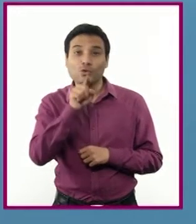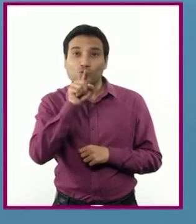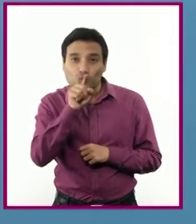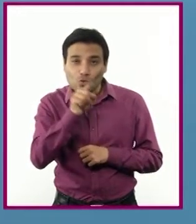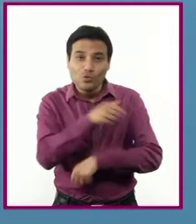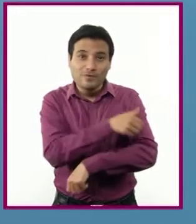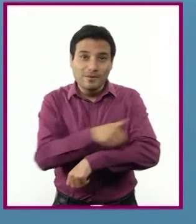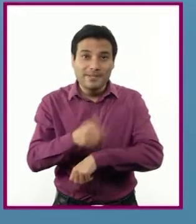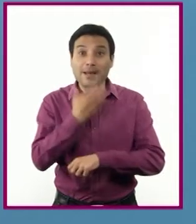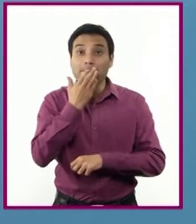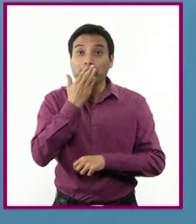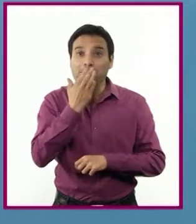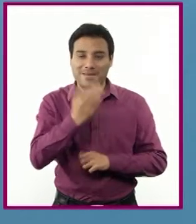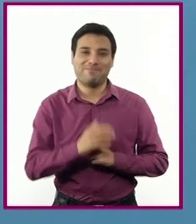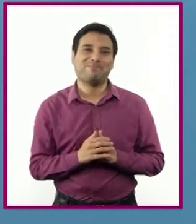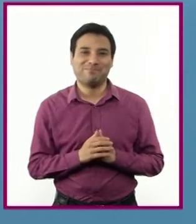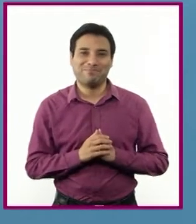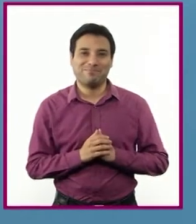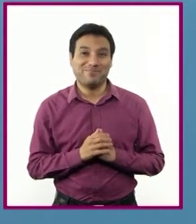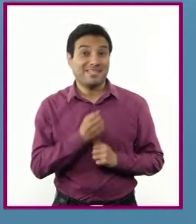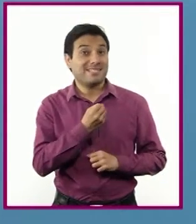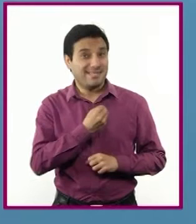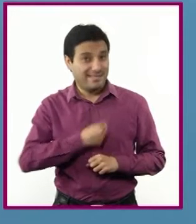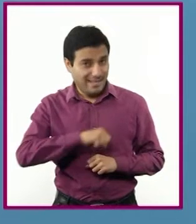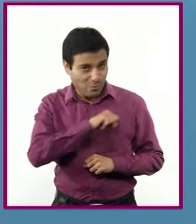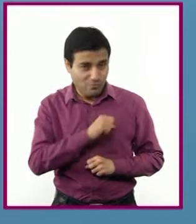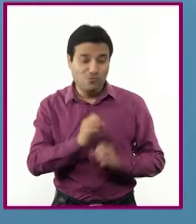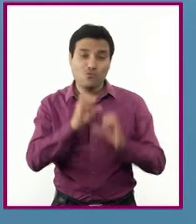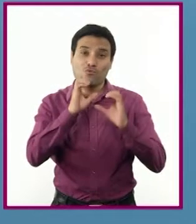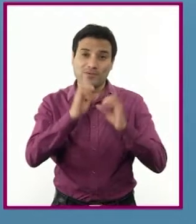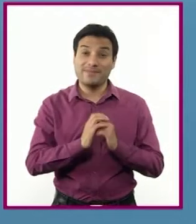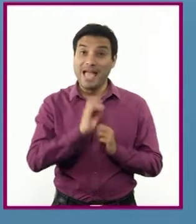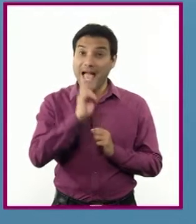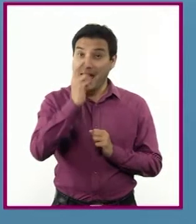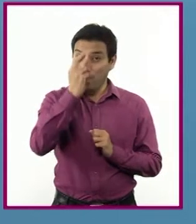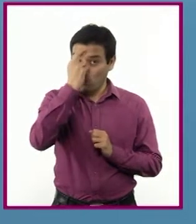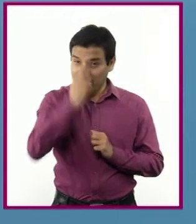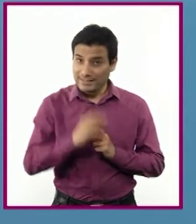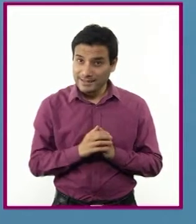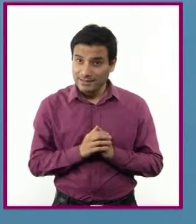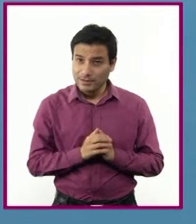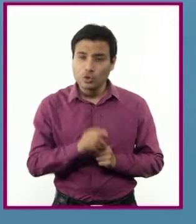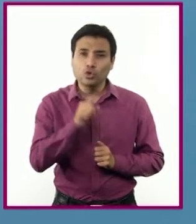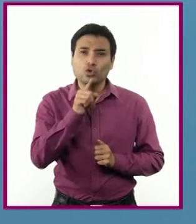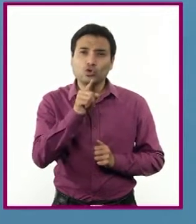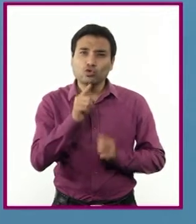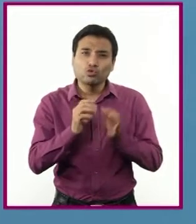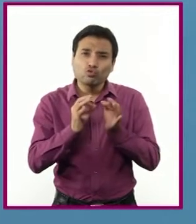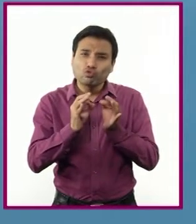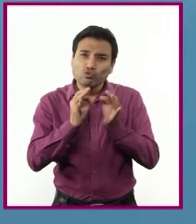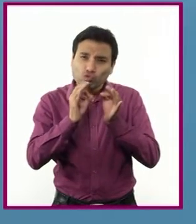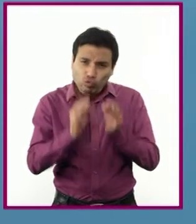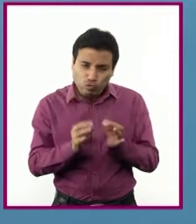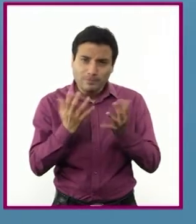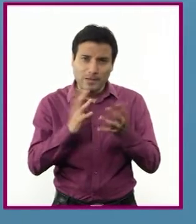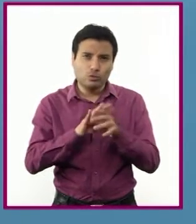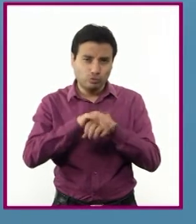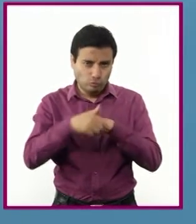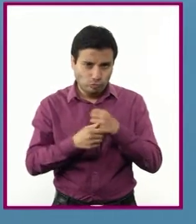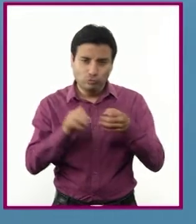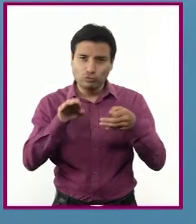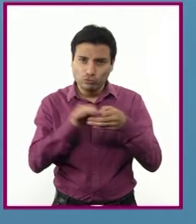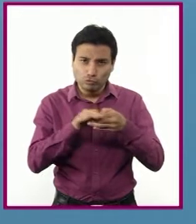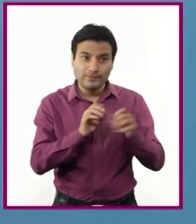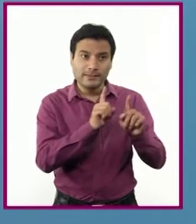familias se encuentren muy bien de salud. Por favor, recuerden mantener la sana distancia, lavarse las manos con agua y jabón